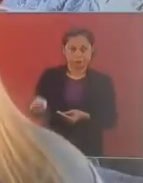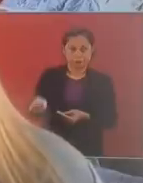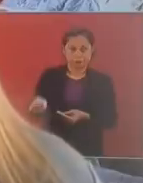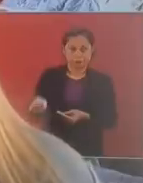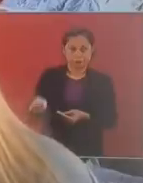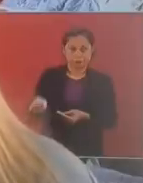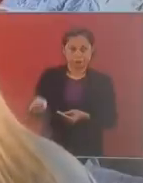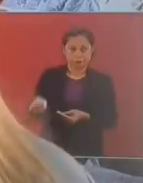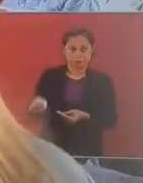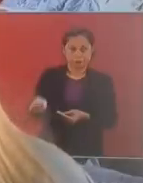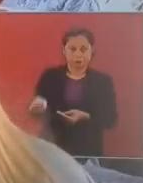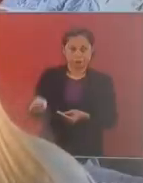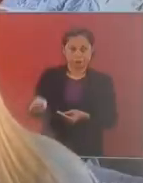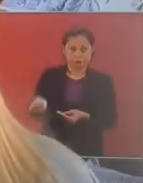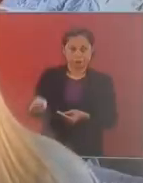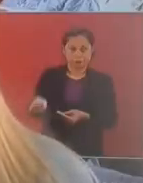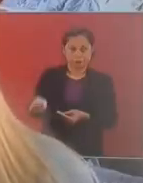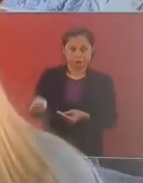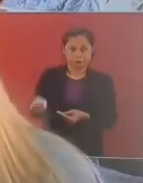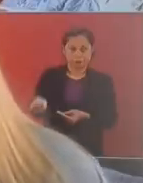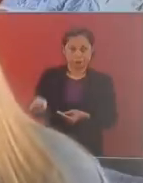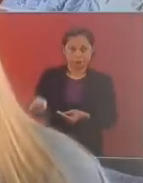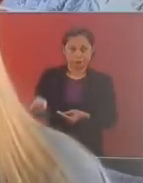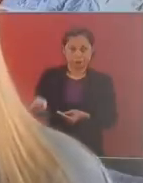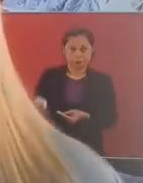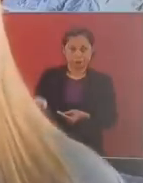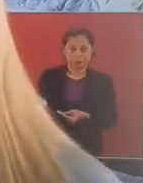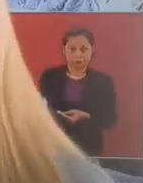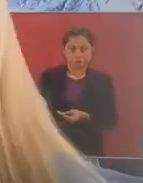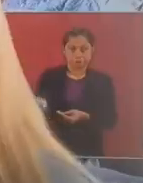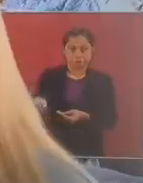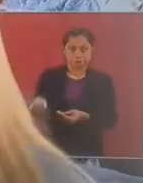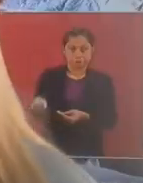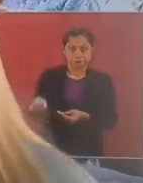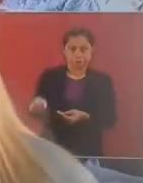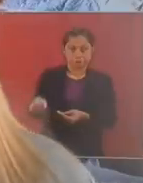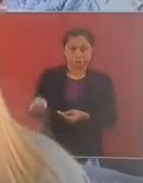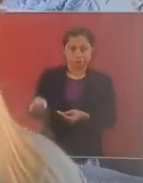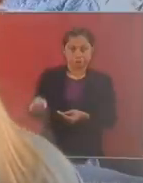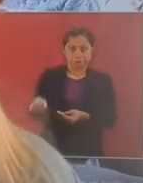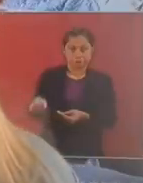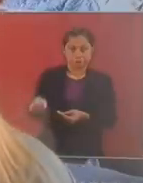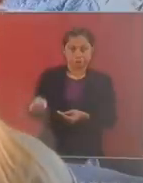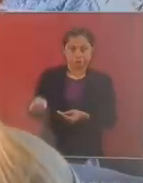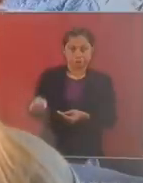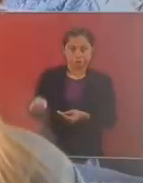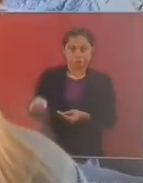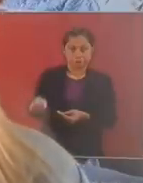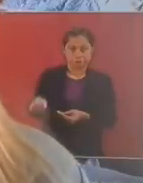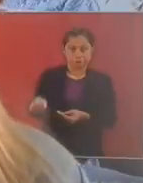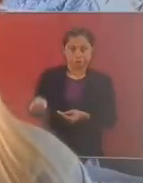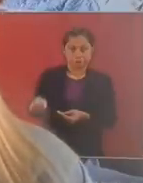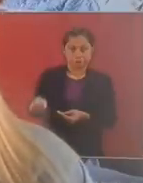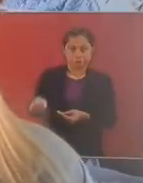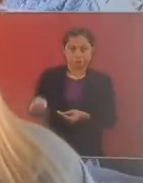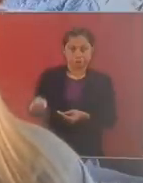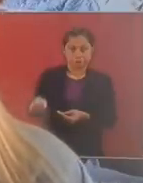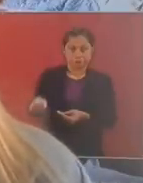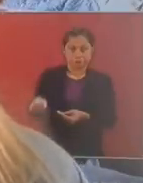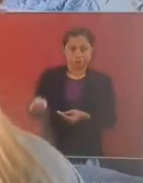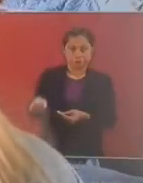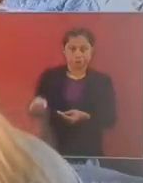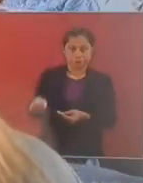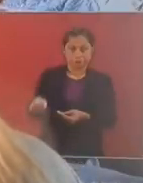les diera a los indígenas adultos mayores con menos edad, o